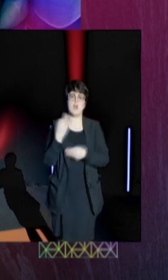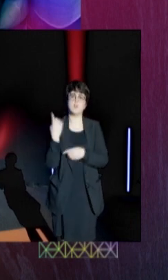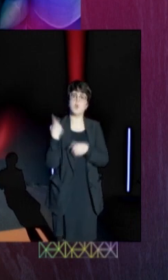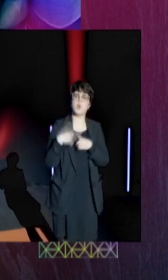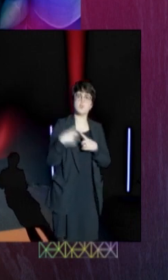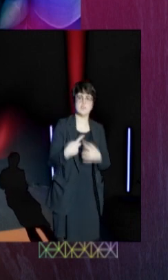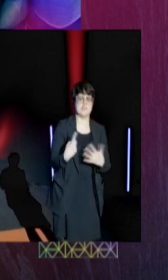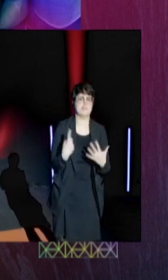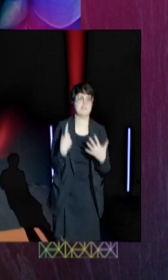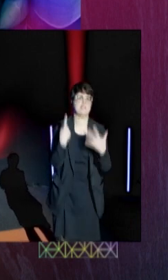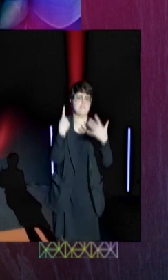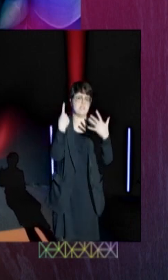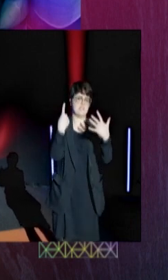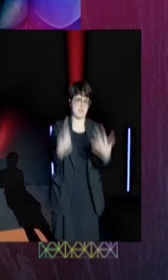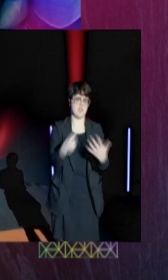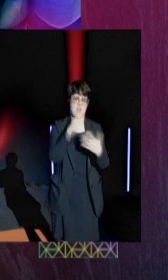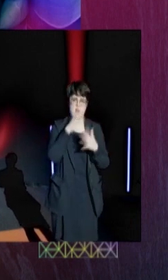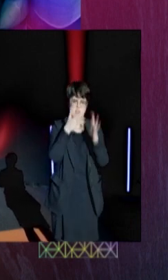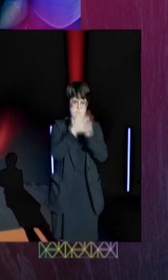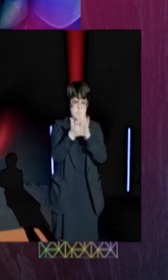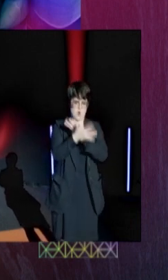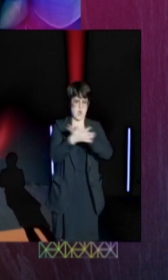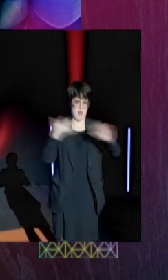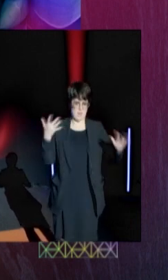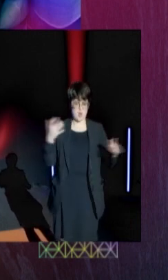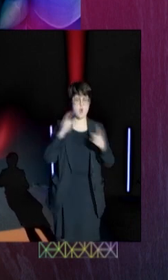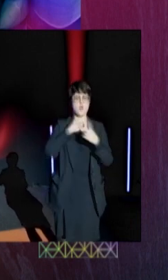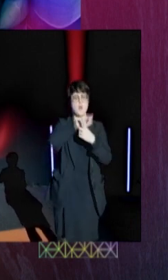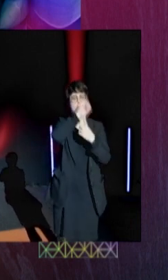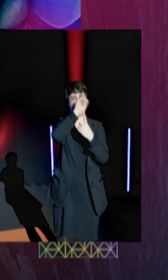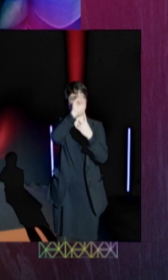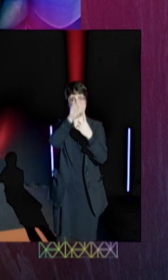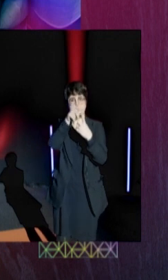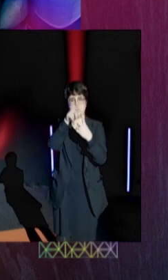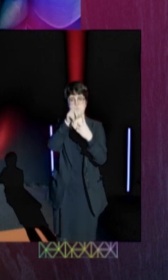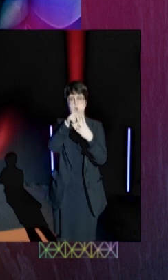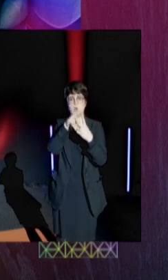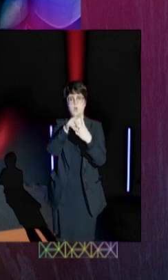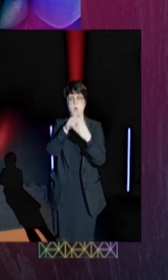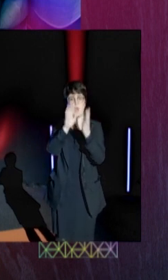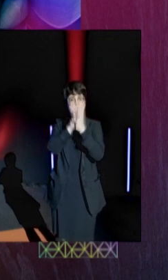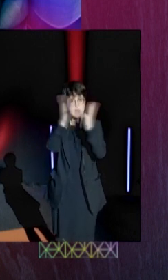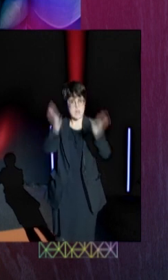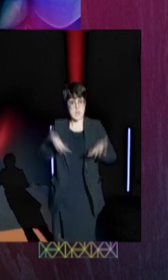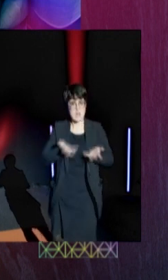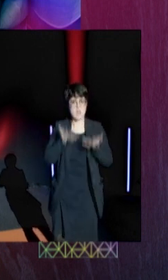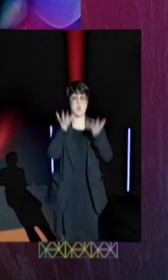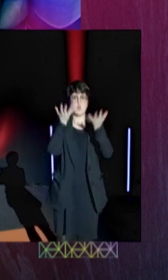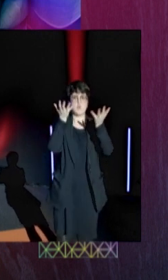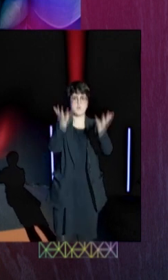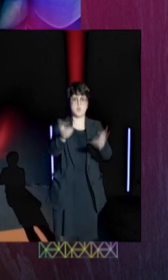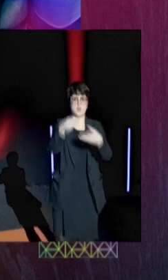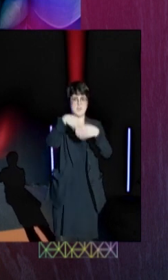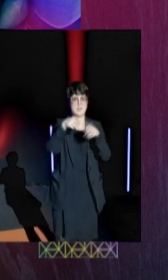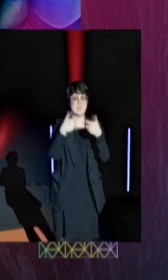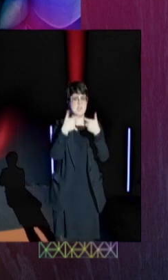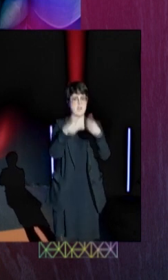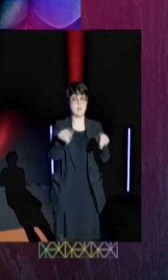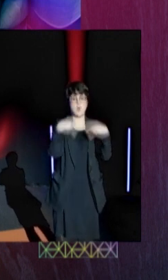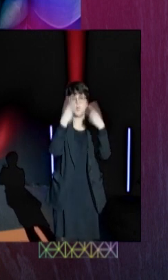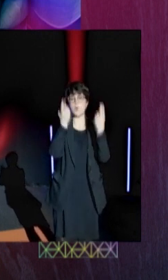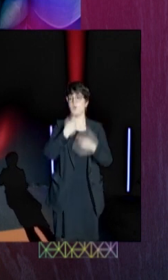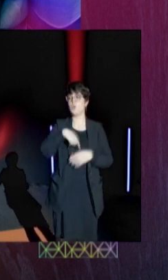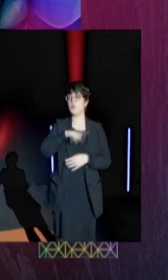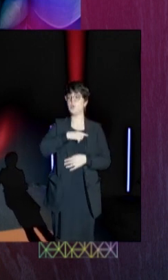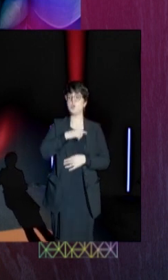elementos que voy a desarrollar muy rápidamente el primero es como he dicho antes el impulso desde el sector público creemos